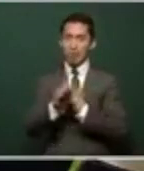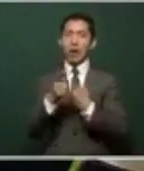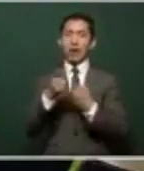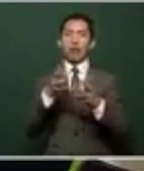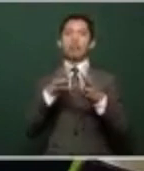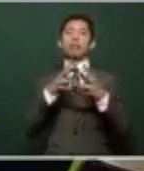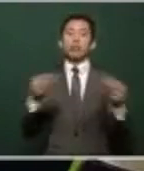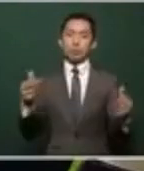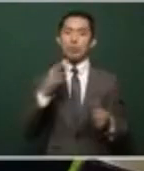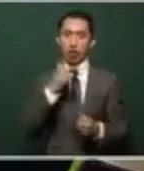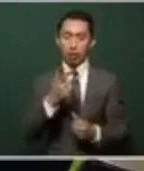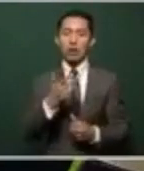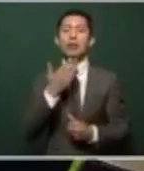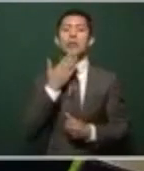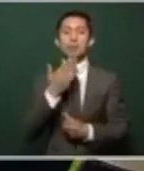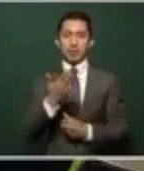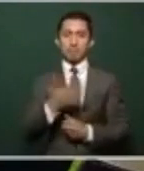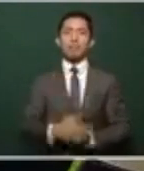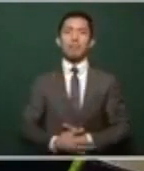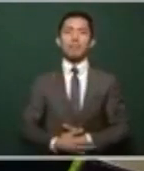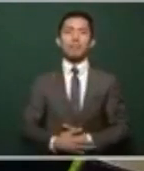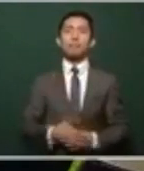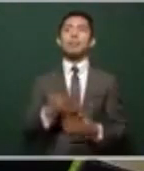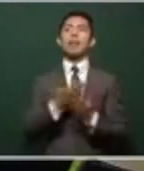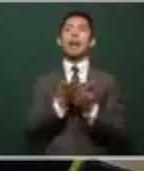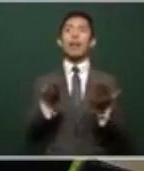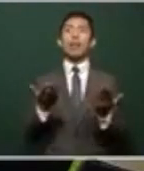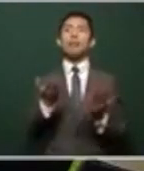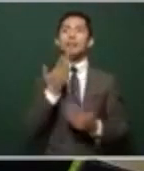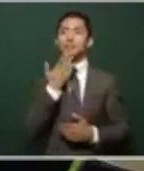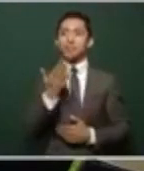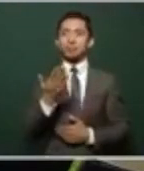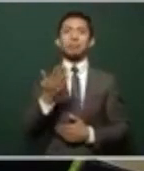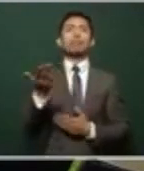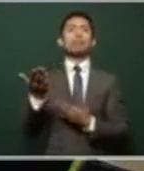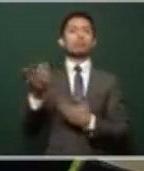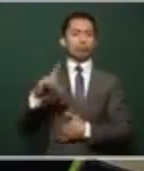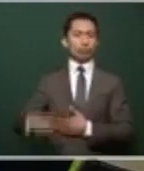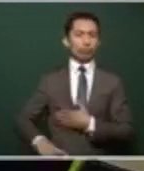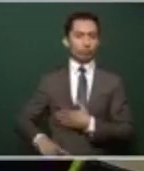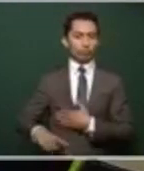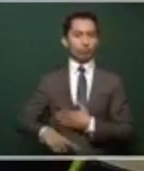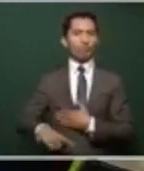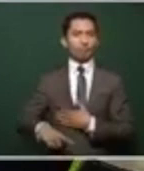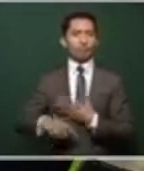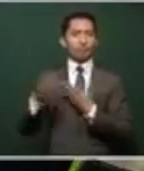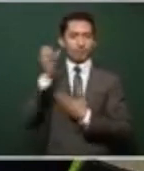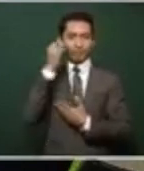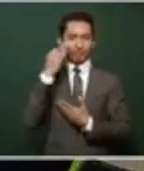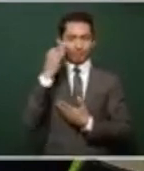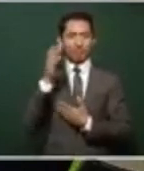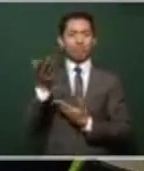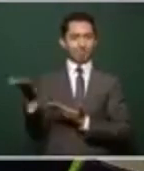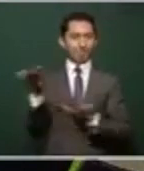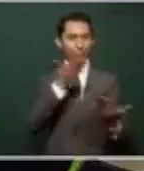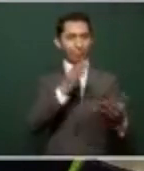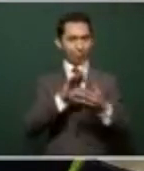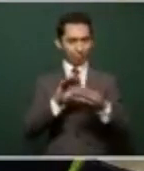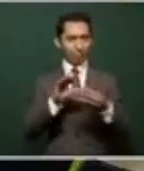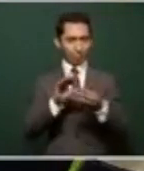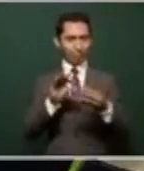le doy la palabra al gobernador, pero a ver, por favor, gobernador. Es sobre lo